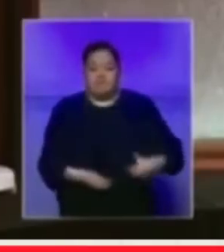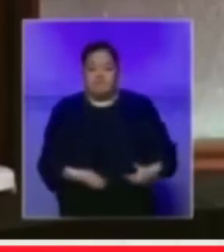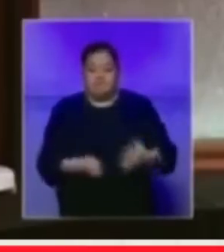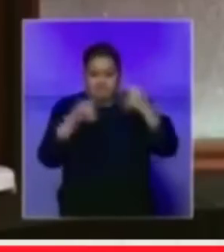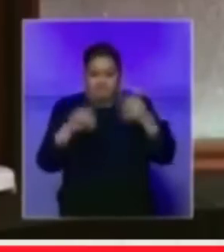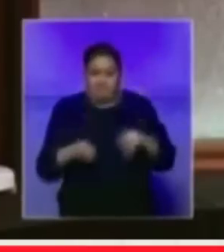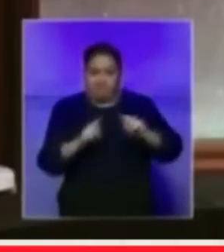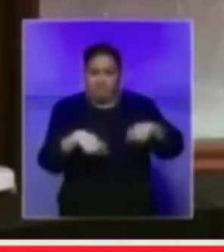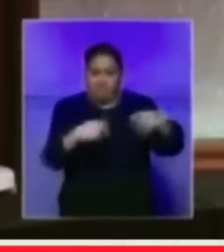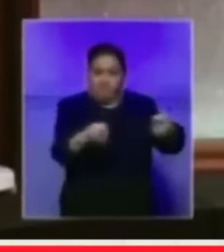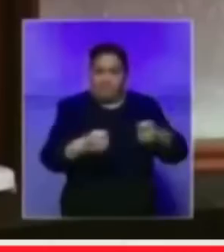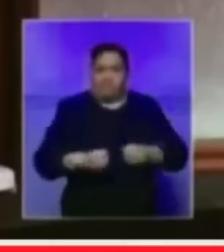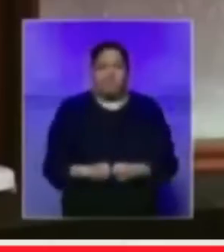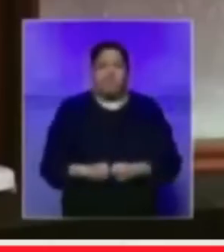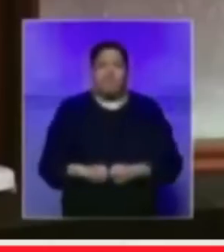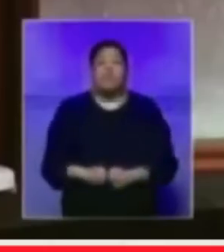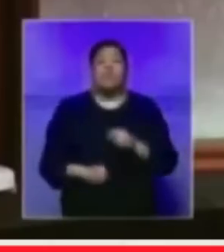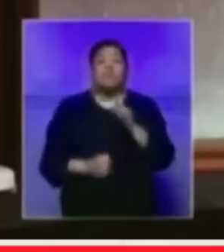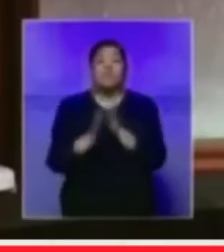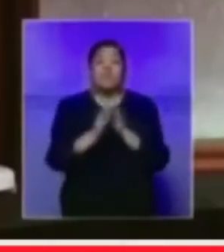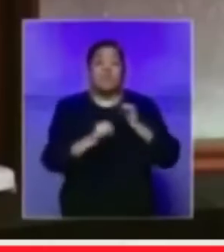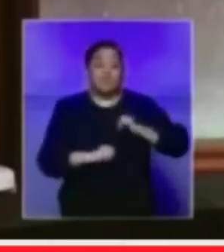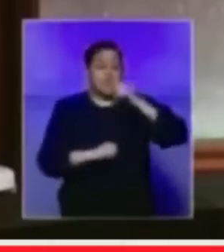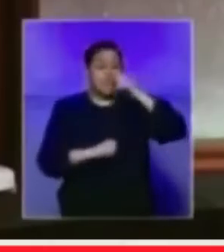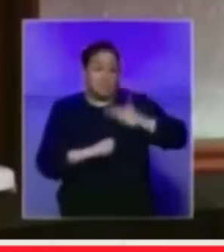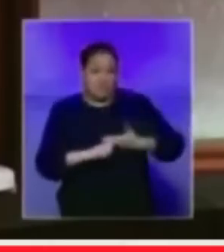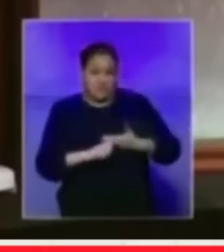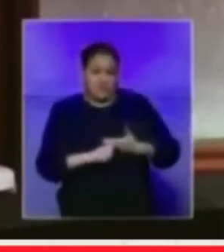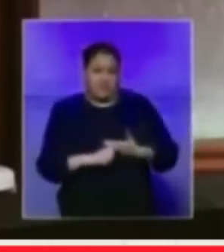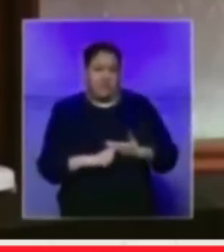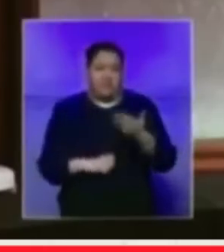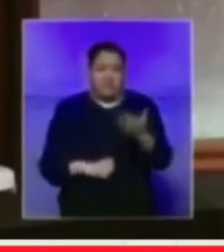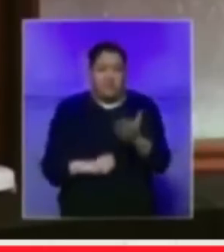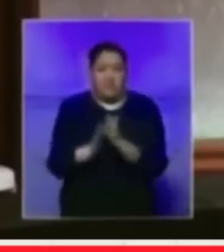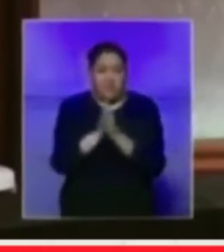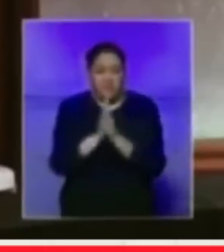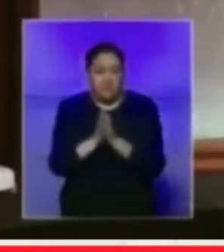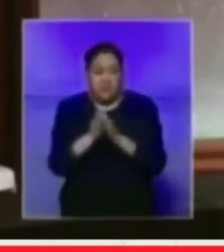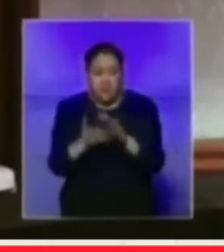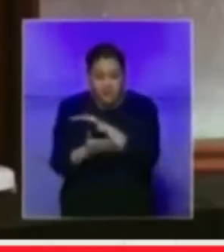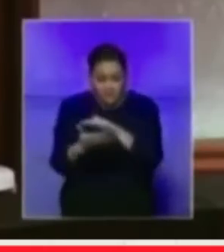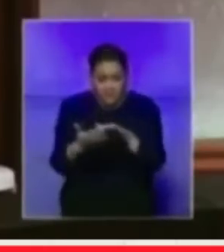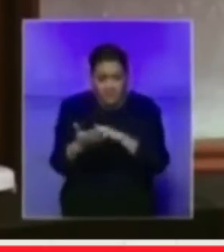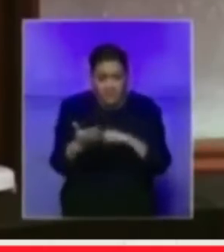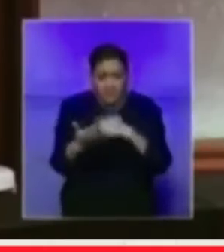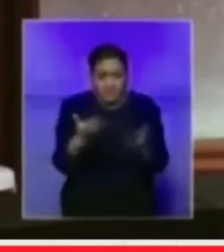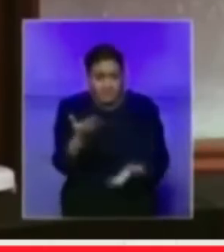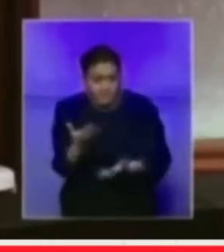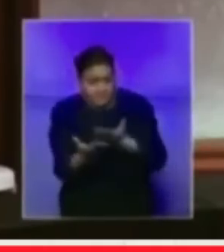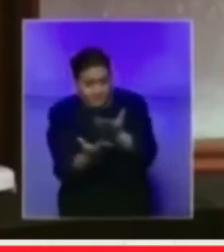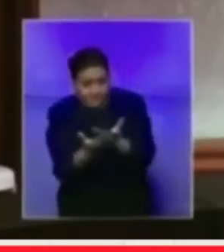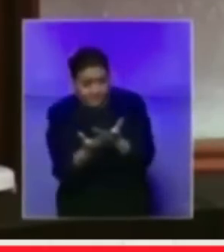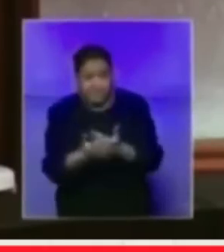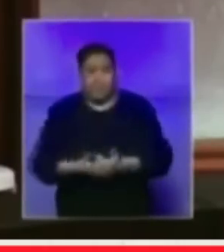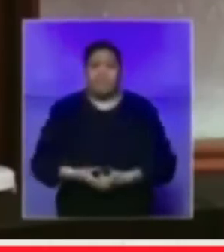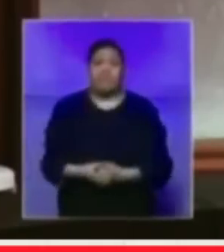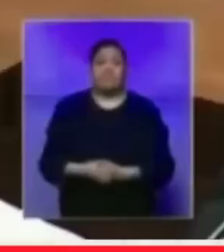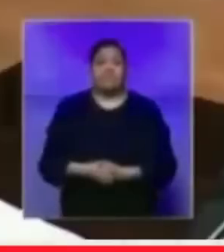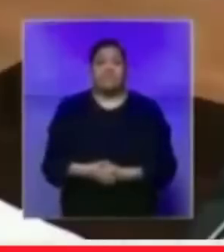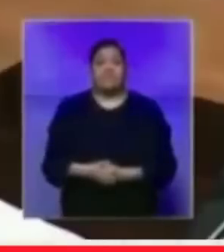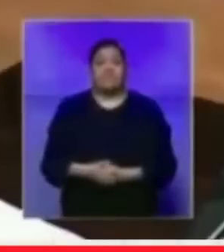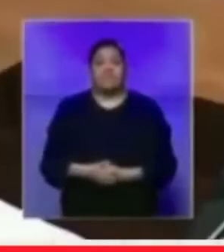Secretario General de Acuerdos, le pido, por favor, de lectura al proyecto de dictamen